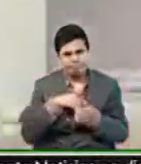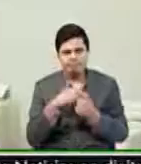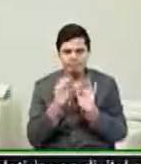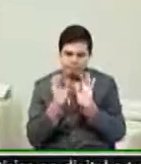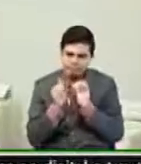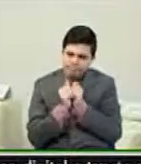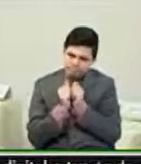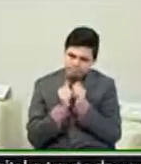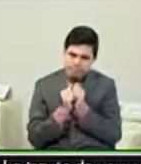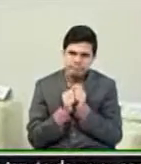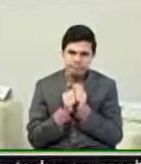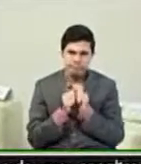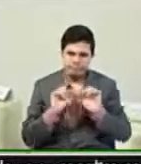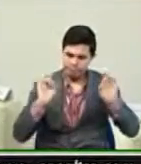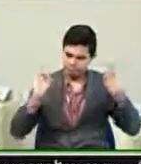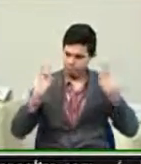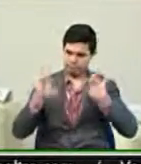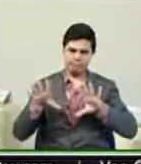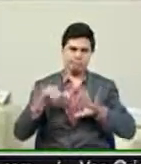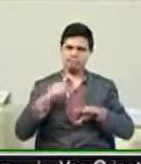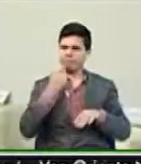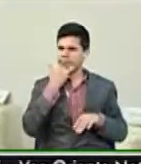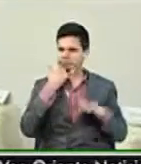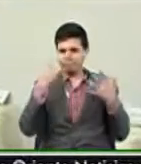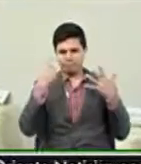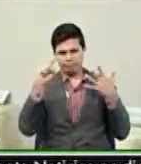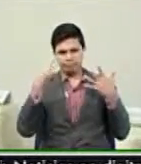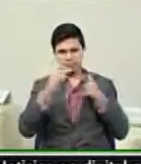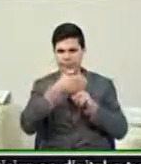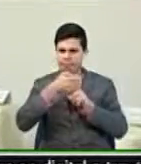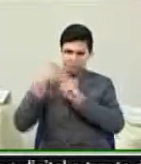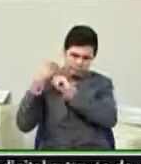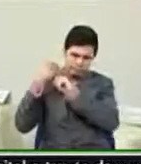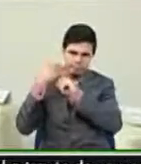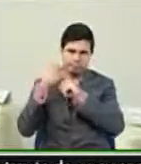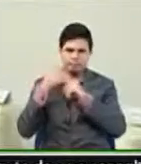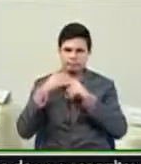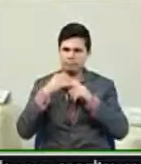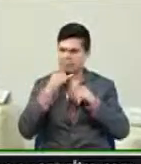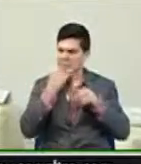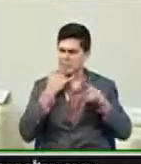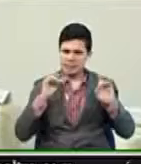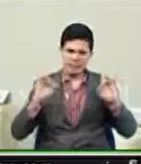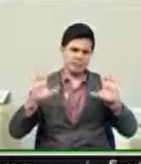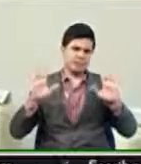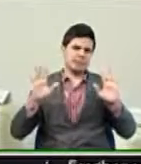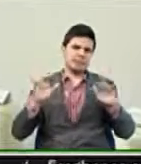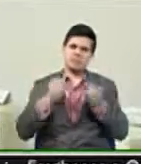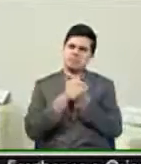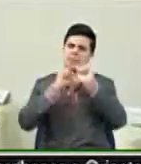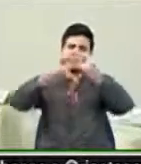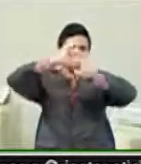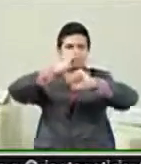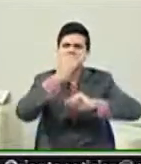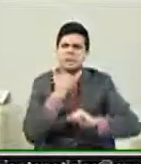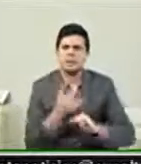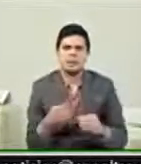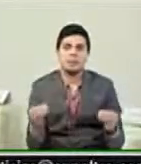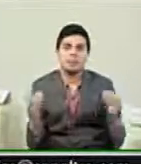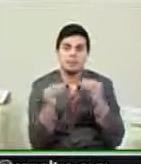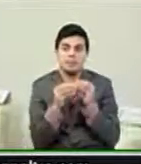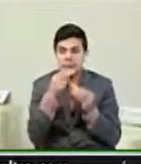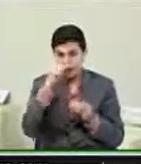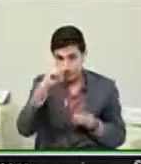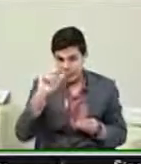acompañando. Más absoluto repudio, cualquier secuestro es un acto de ignominia que imperdonable, pero al tratarse de